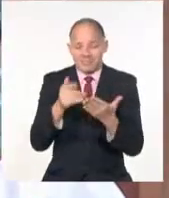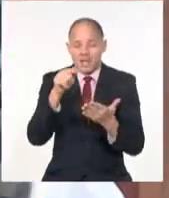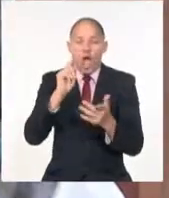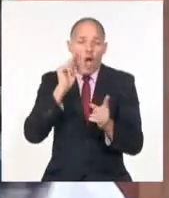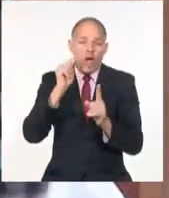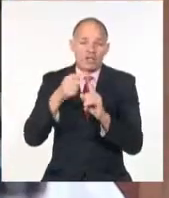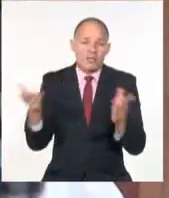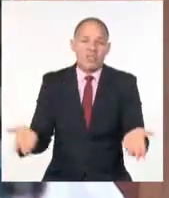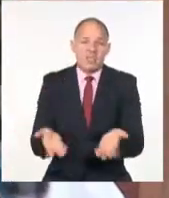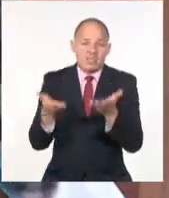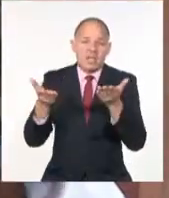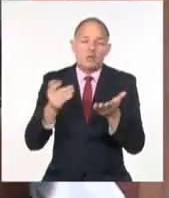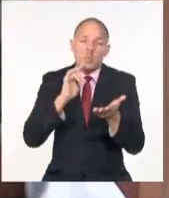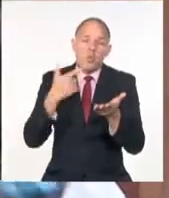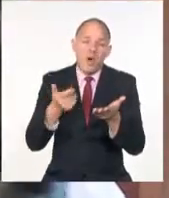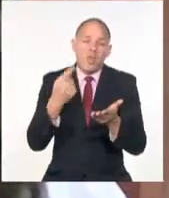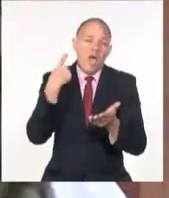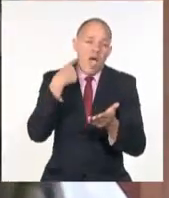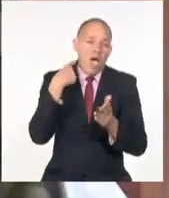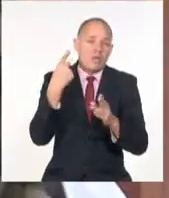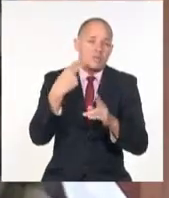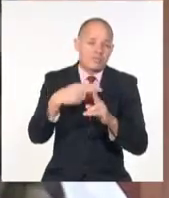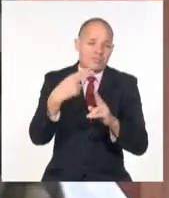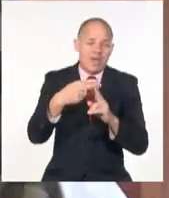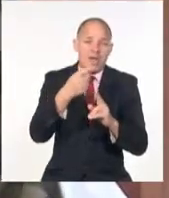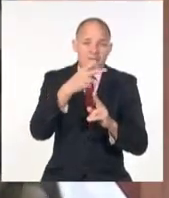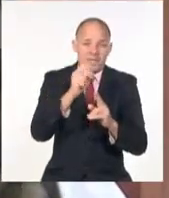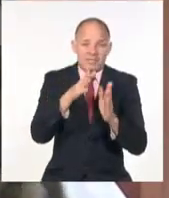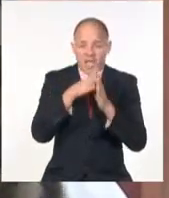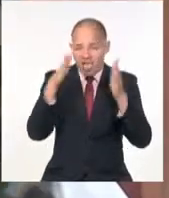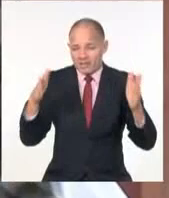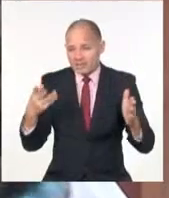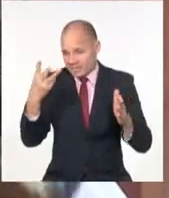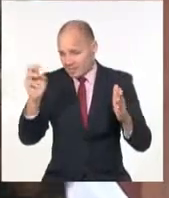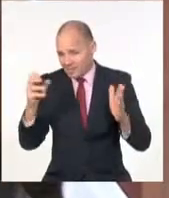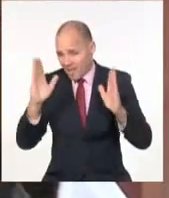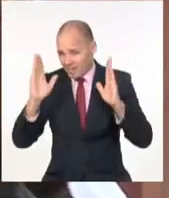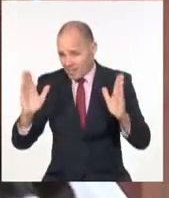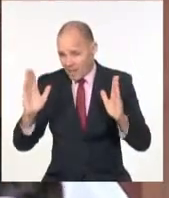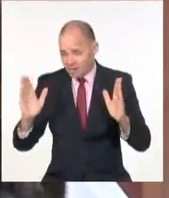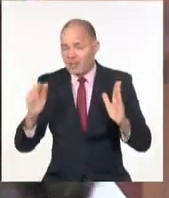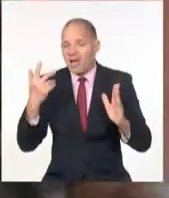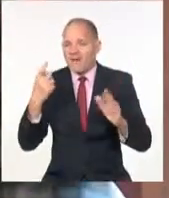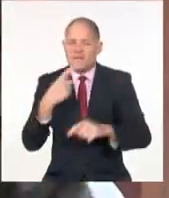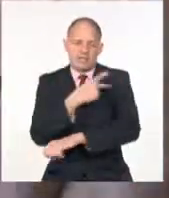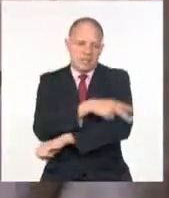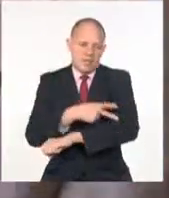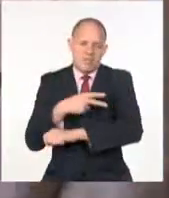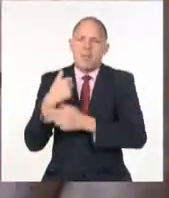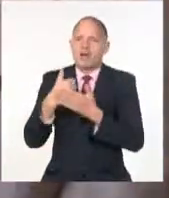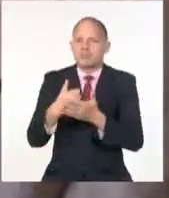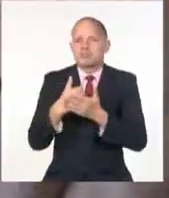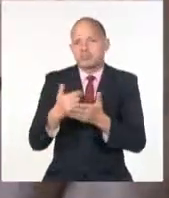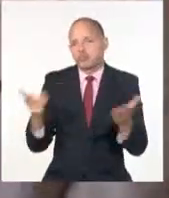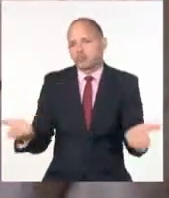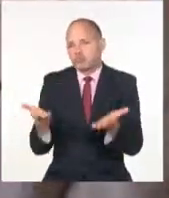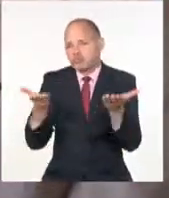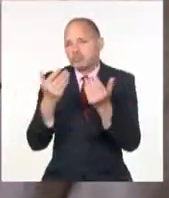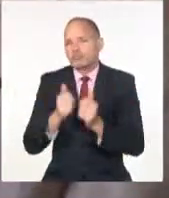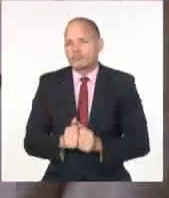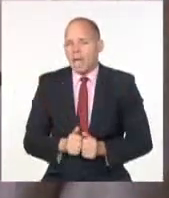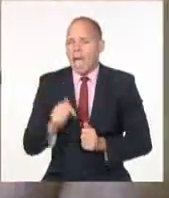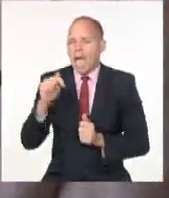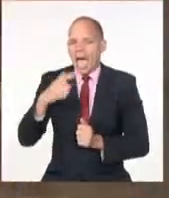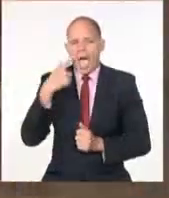una de nuestras naciones. Y esto es muy importante. Y se ha respirado esta paz maravillosa